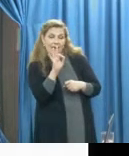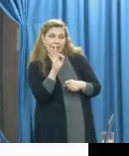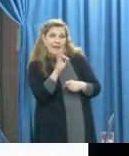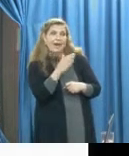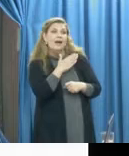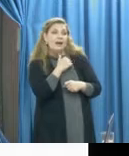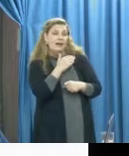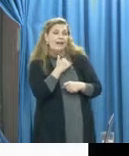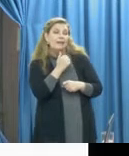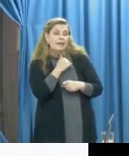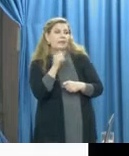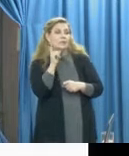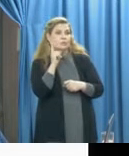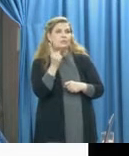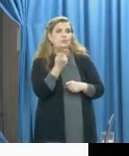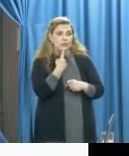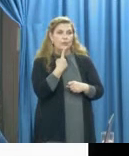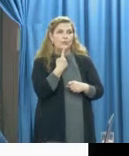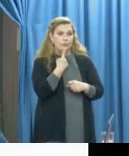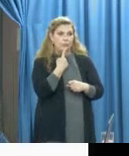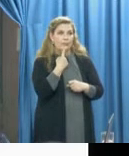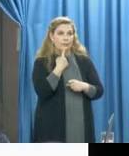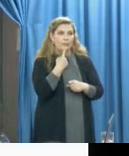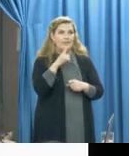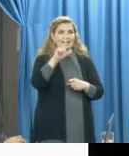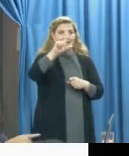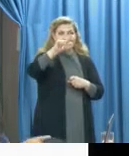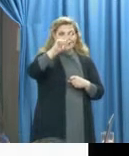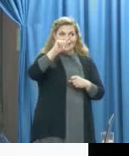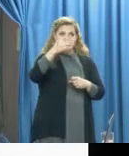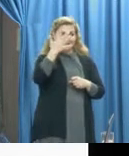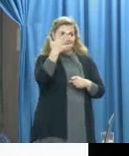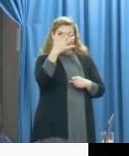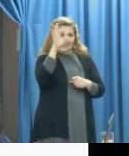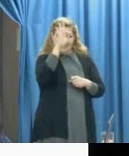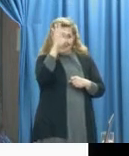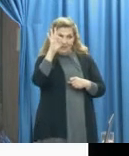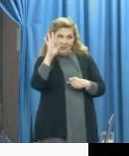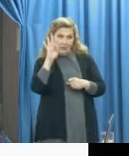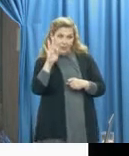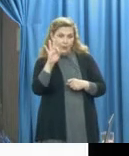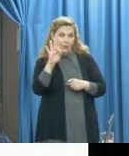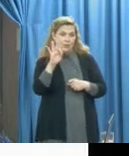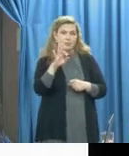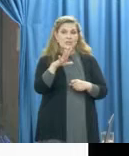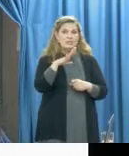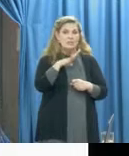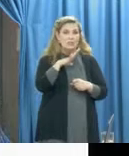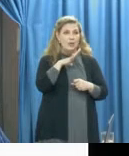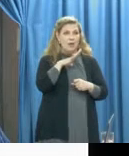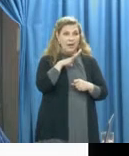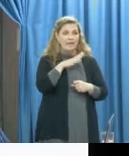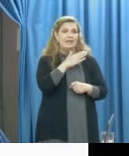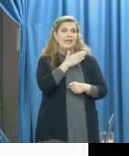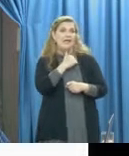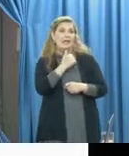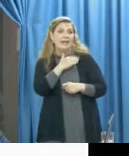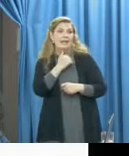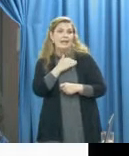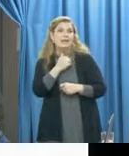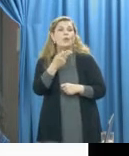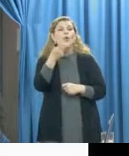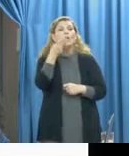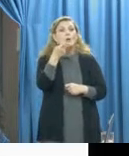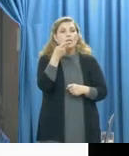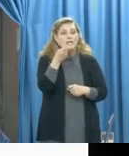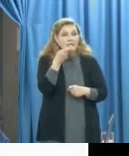el hijo será sordo. El 75% de probabilidad el hijo será